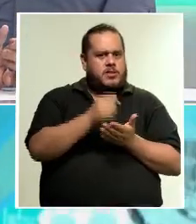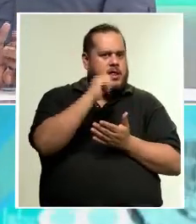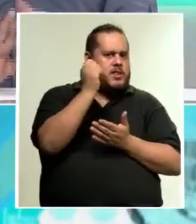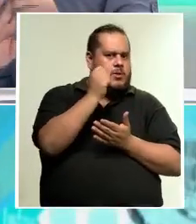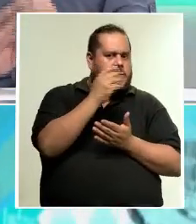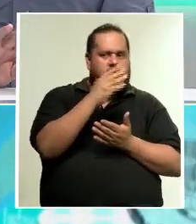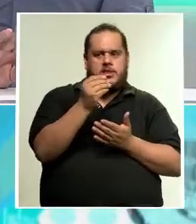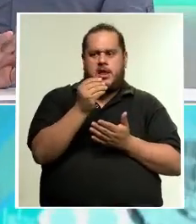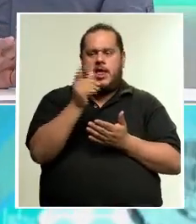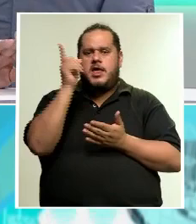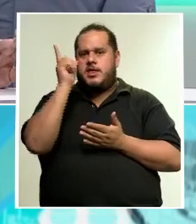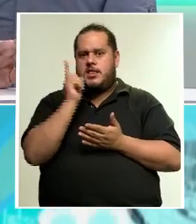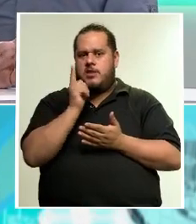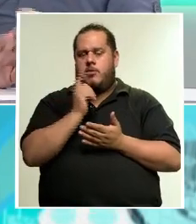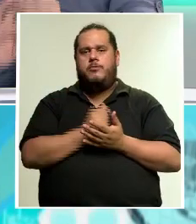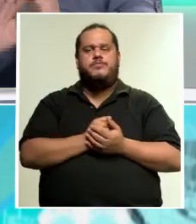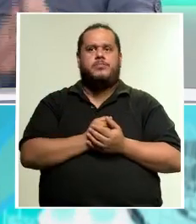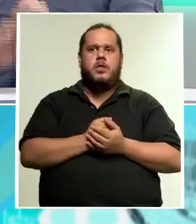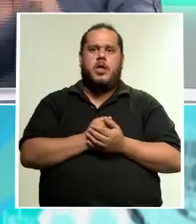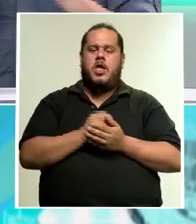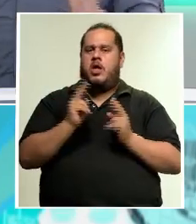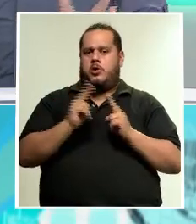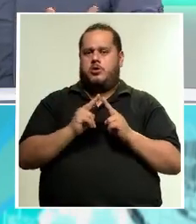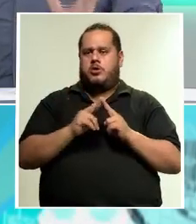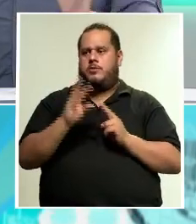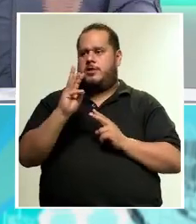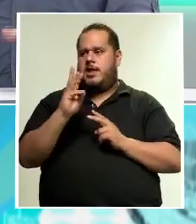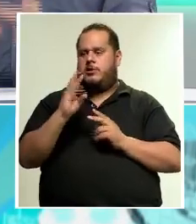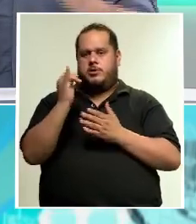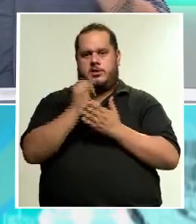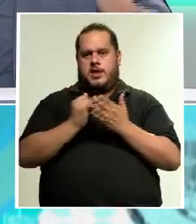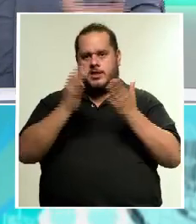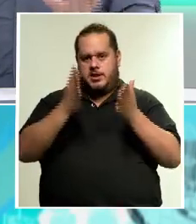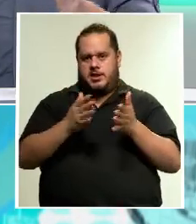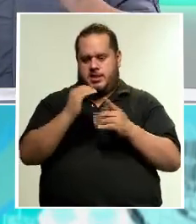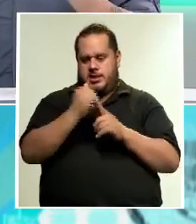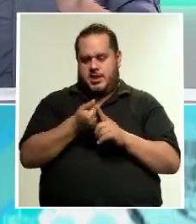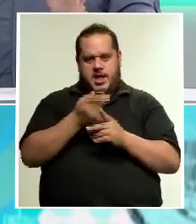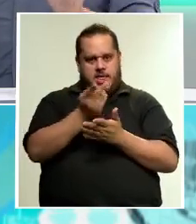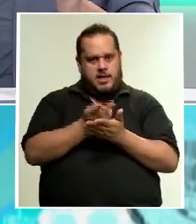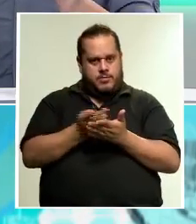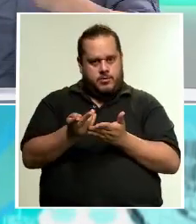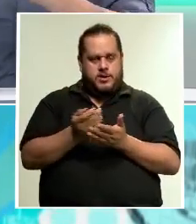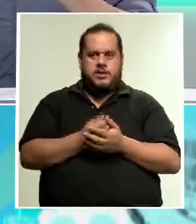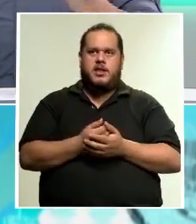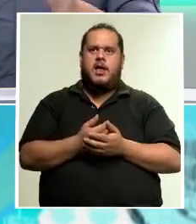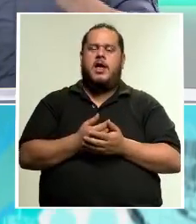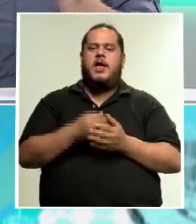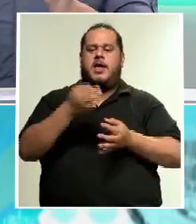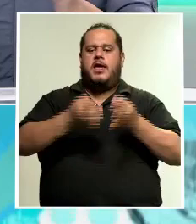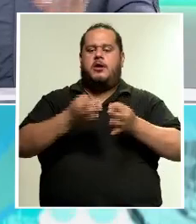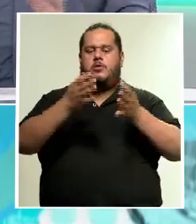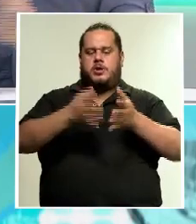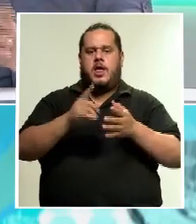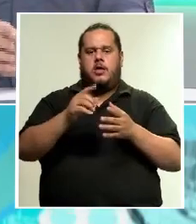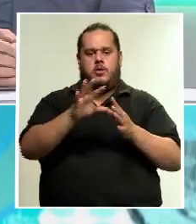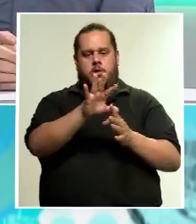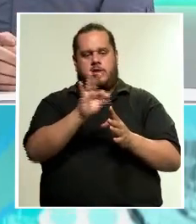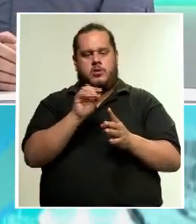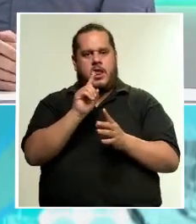y de Limón. Conoceremos a los 6 artistas de cada provincia, el jurado elegirá a